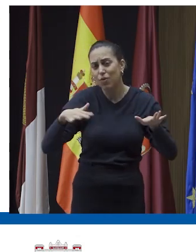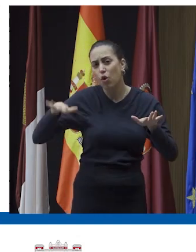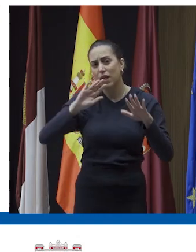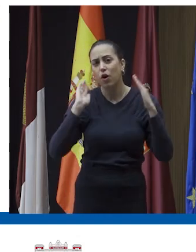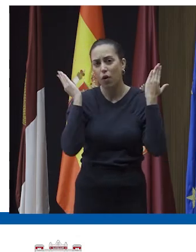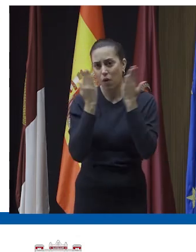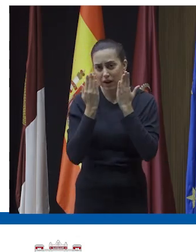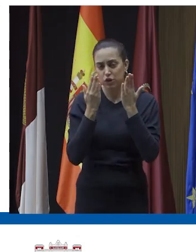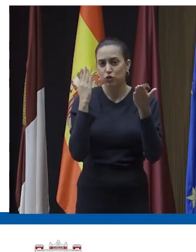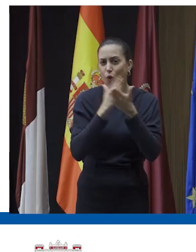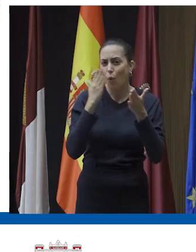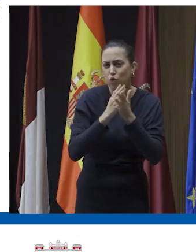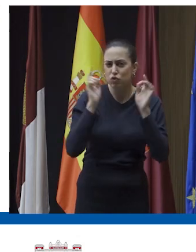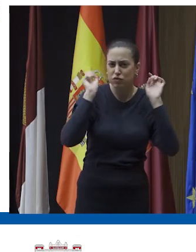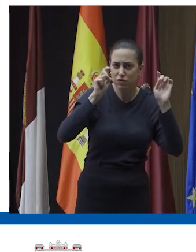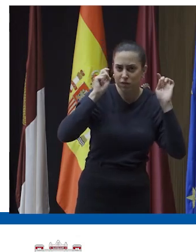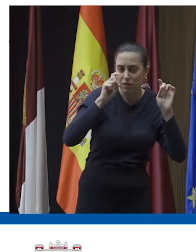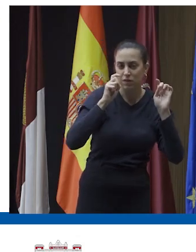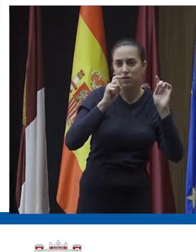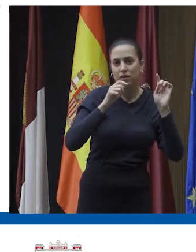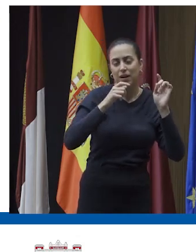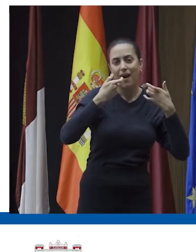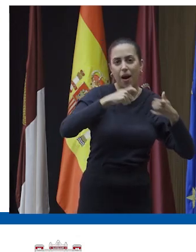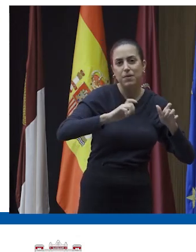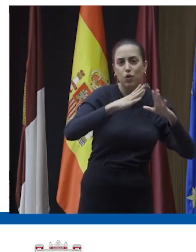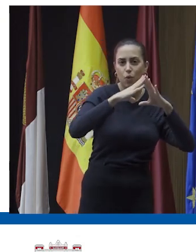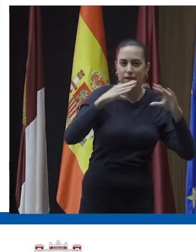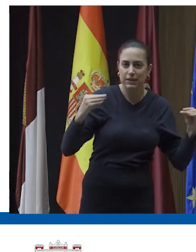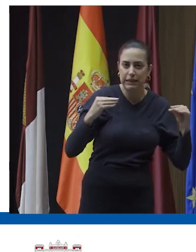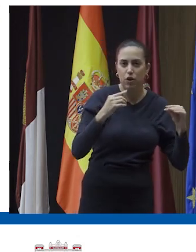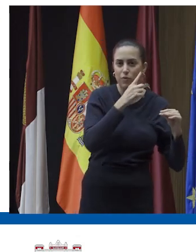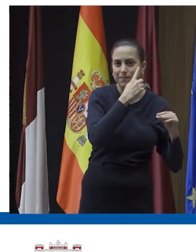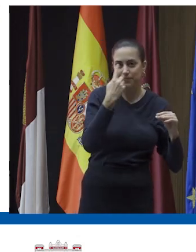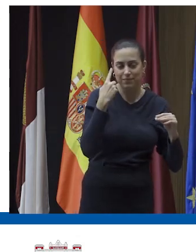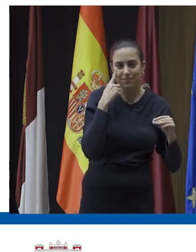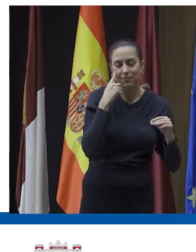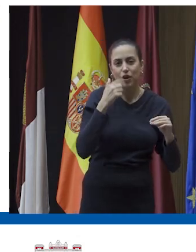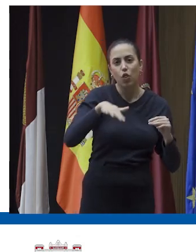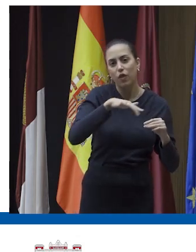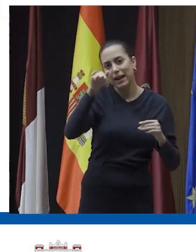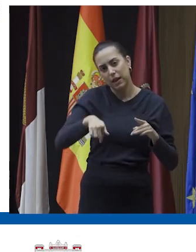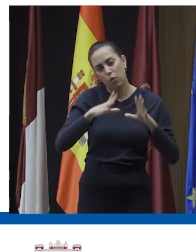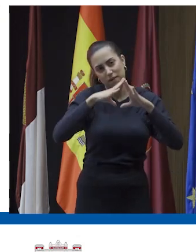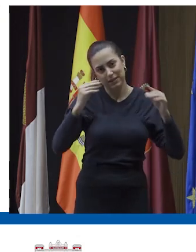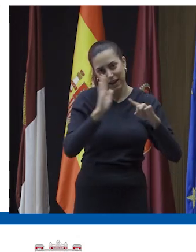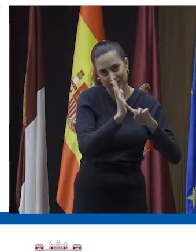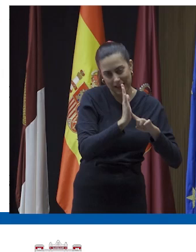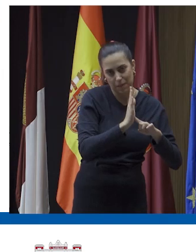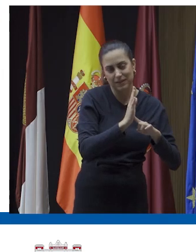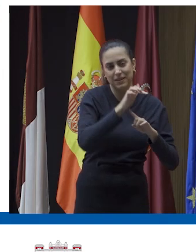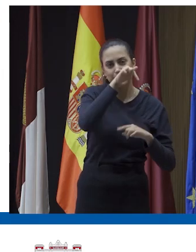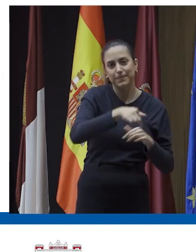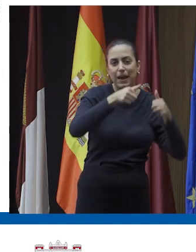múltiples cursos y además una docencia universitaria en oftalmología en la Universidad de Castilla-La Mancha, en el campus